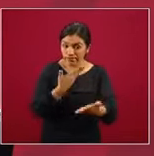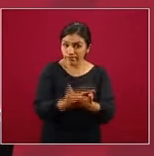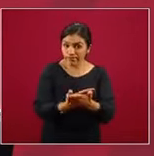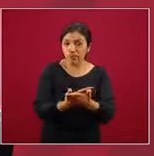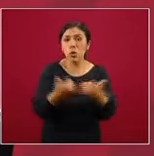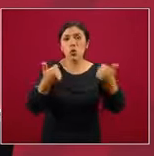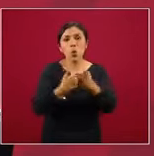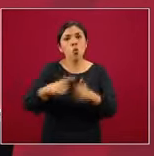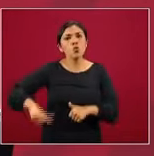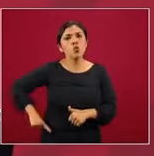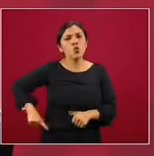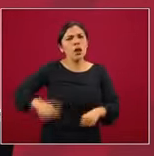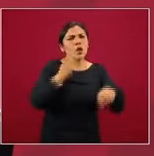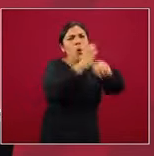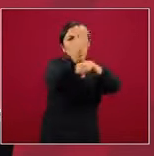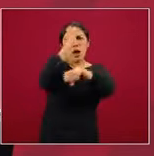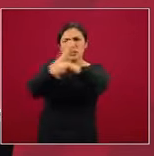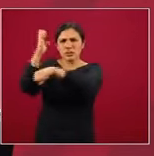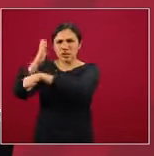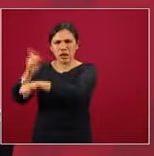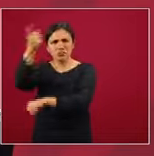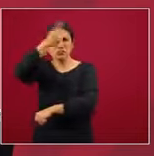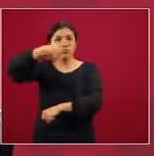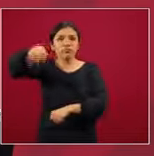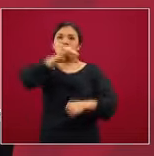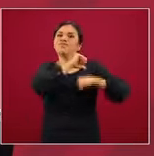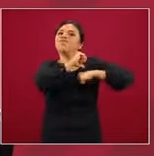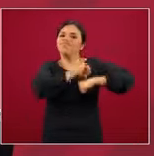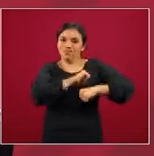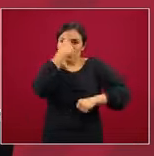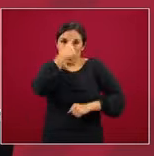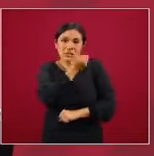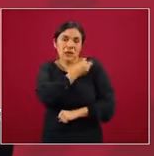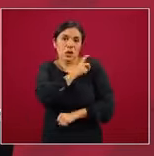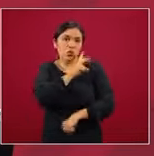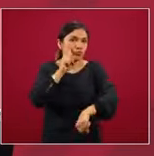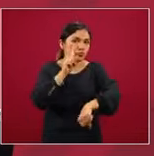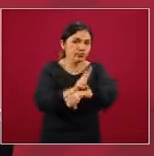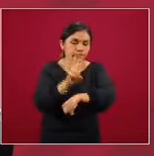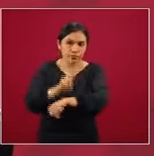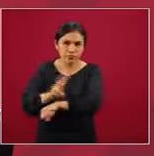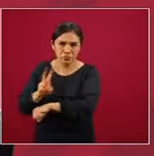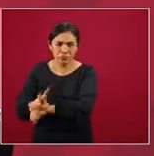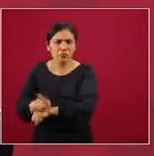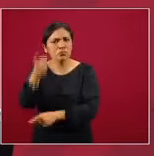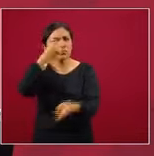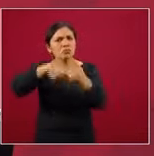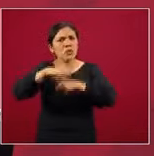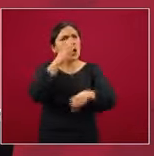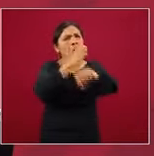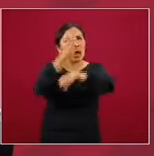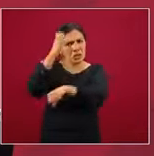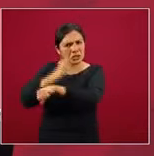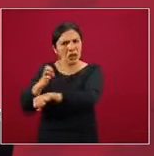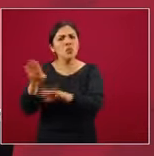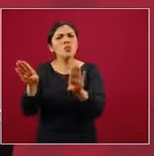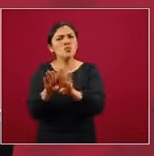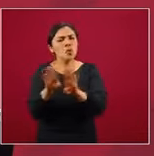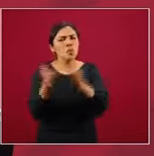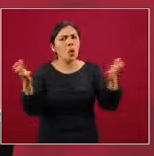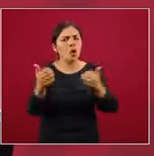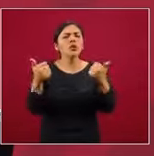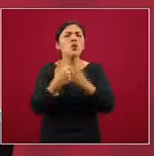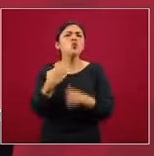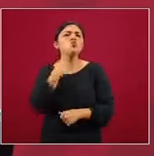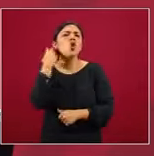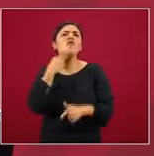presentada a los gobiernos estatales, en tanto que son autoridades sanitarias, y la manera en que se organizaron los gobiernos estatales fue a través de la